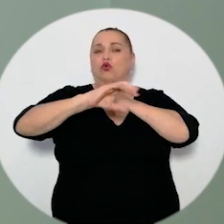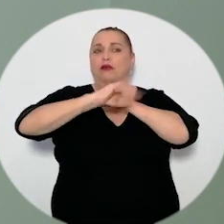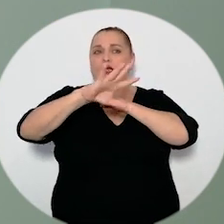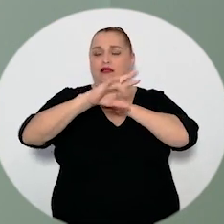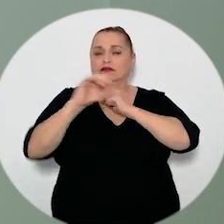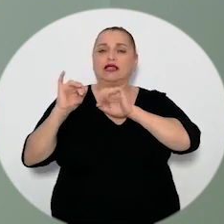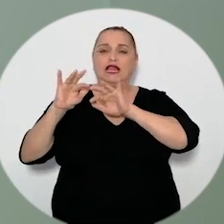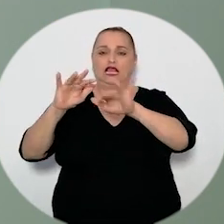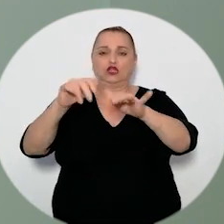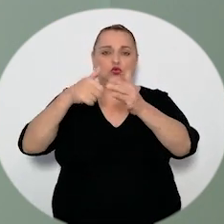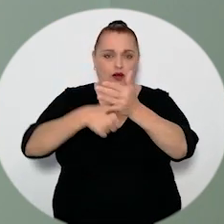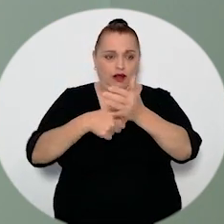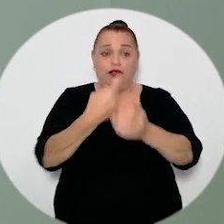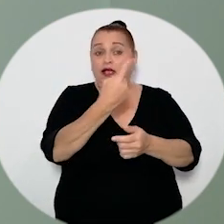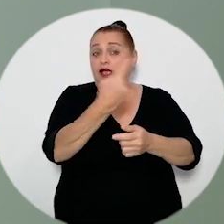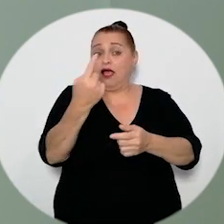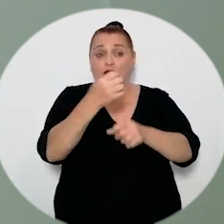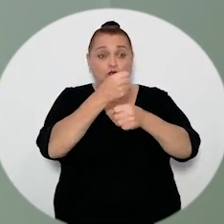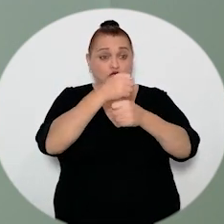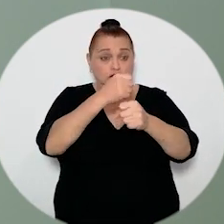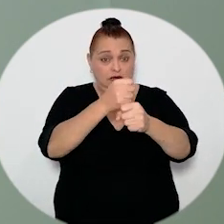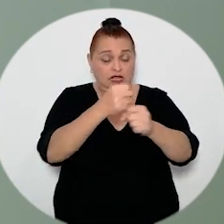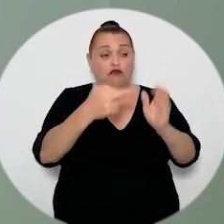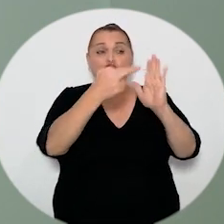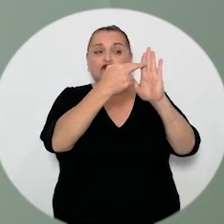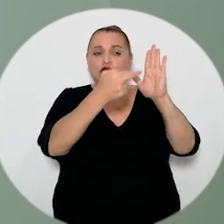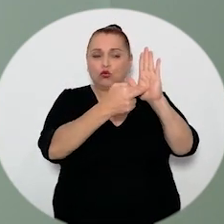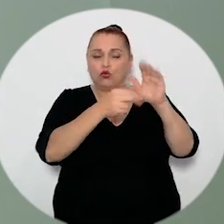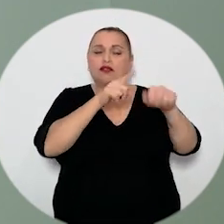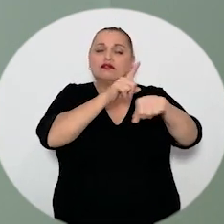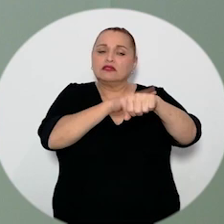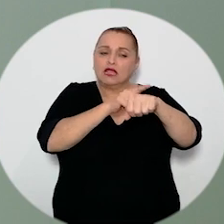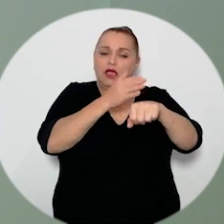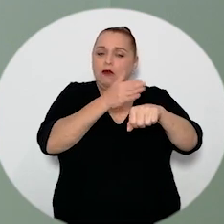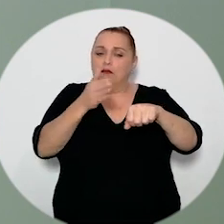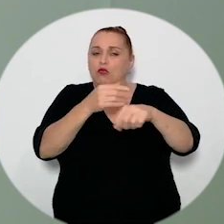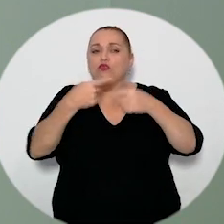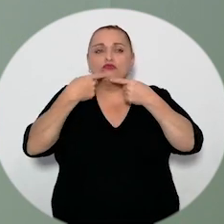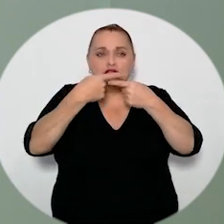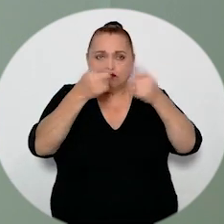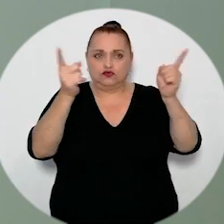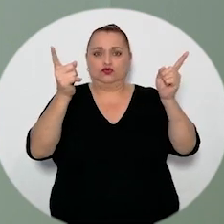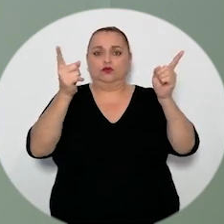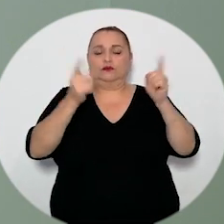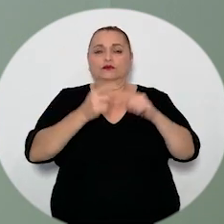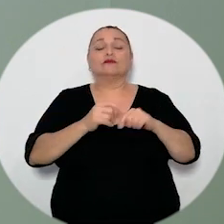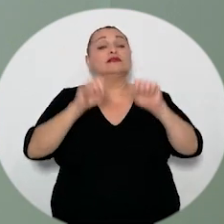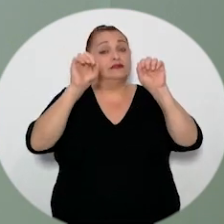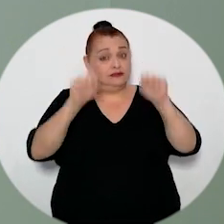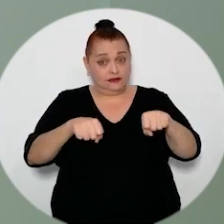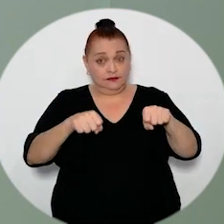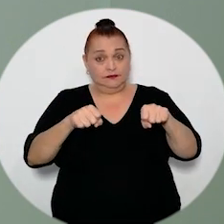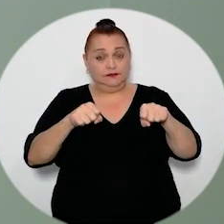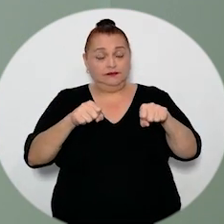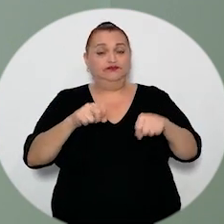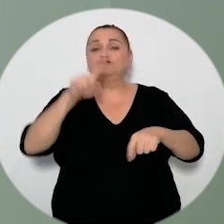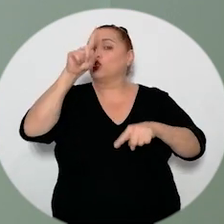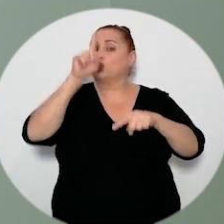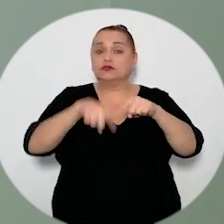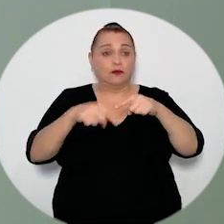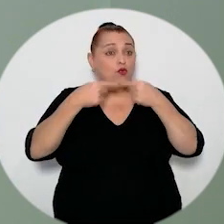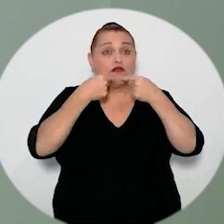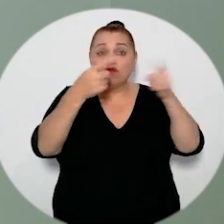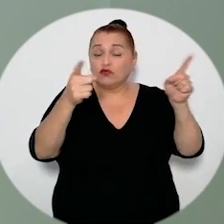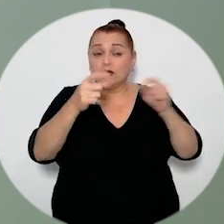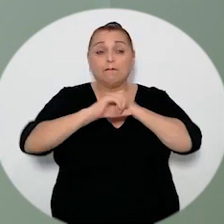propaganda electoral, pero cada municipalidad puede regular el periodo para difundirla. Eso sí, no